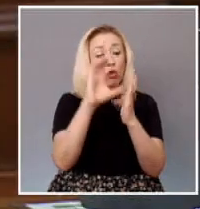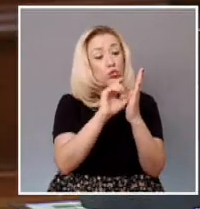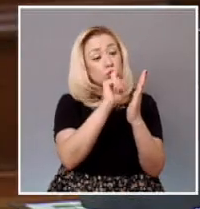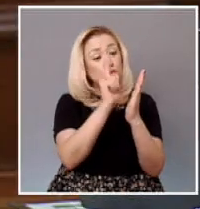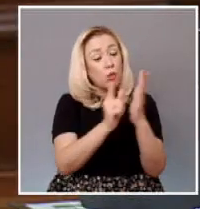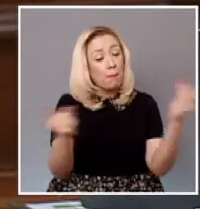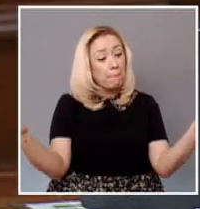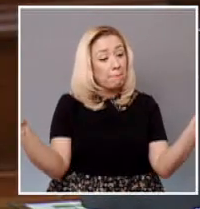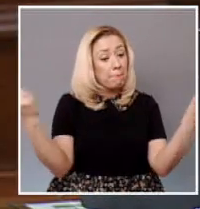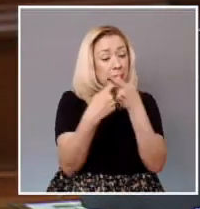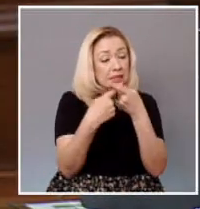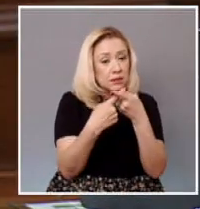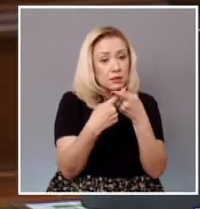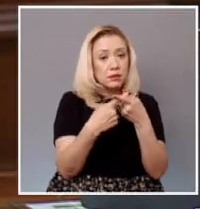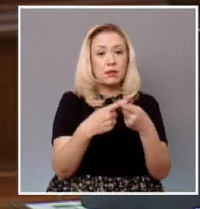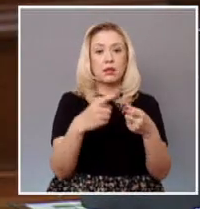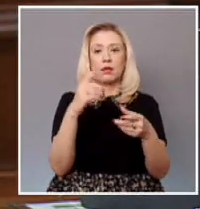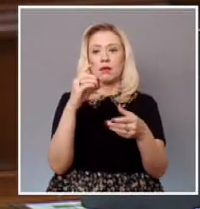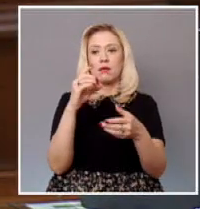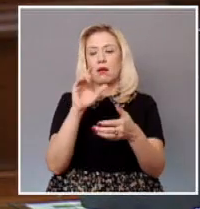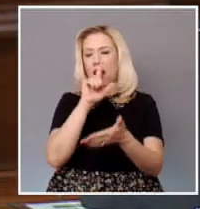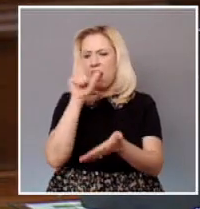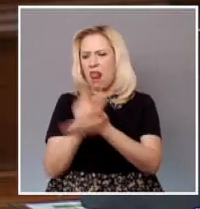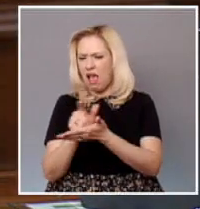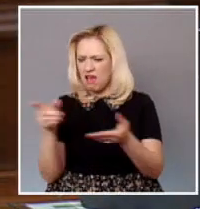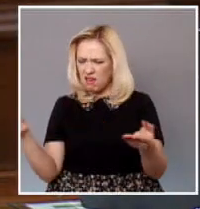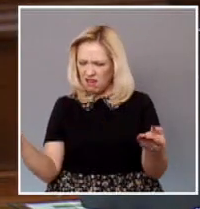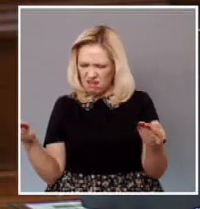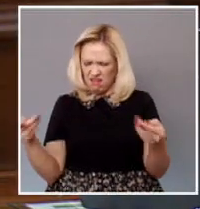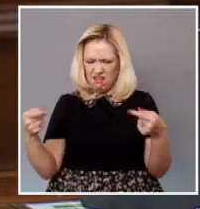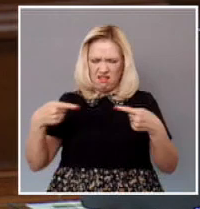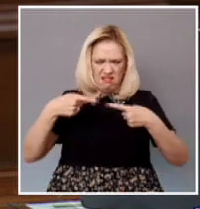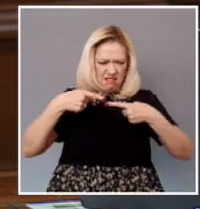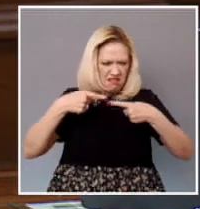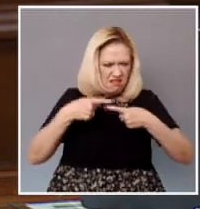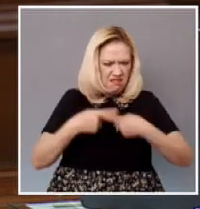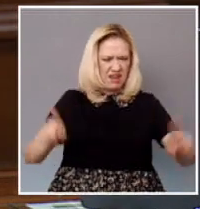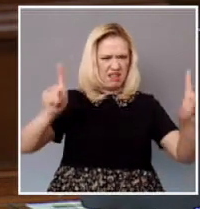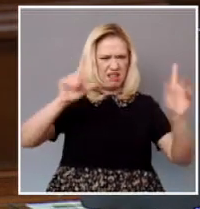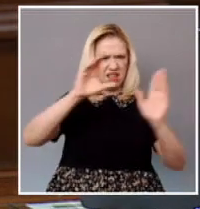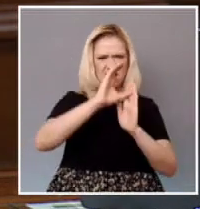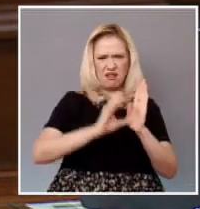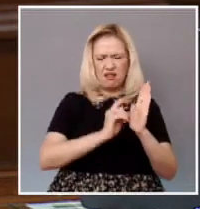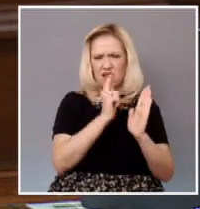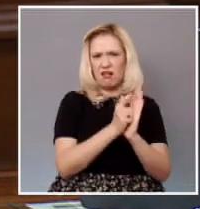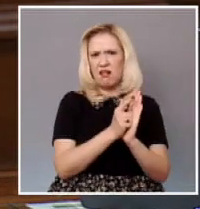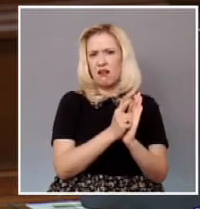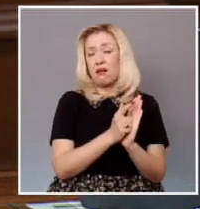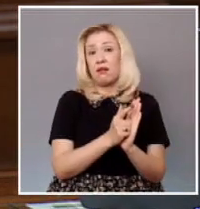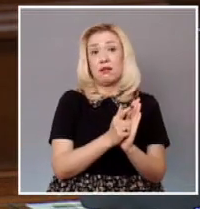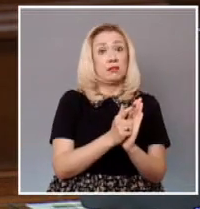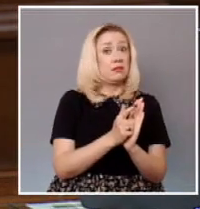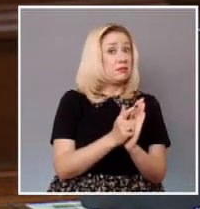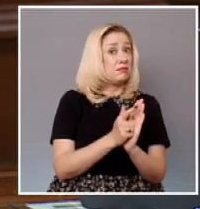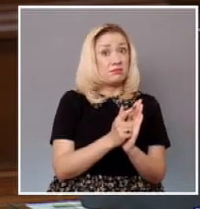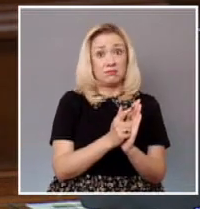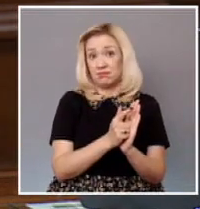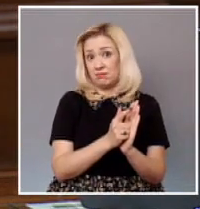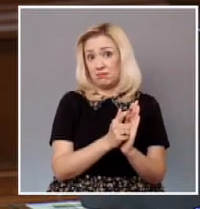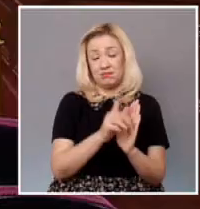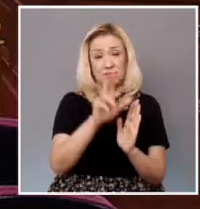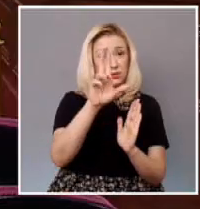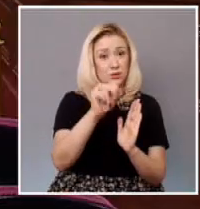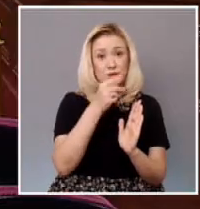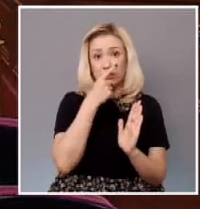controversias constitucionales debido a que dichas figuras no están previstas por la ley